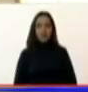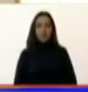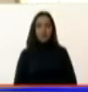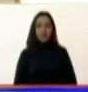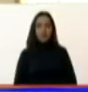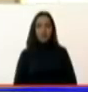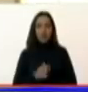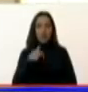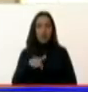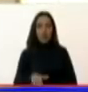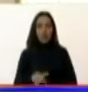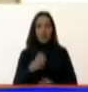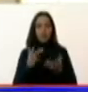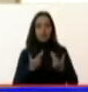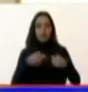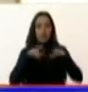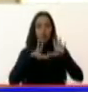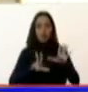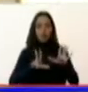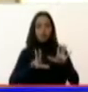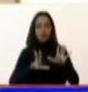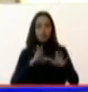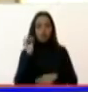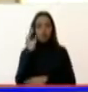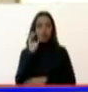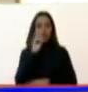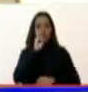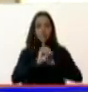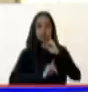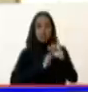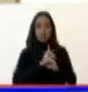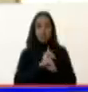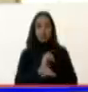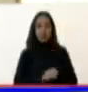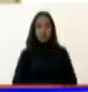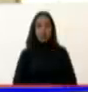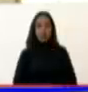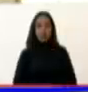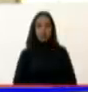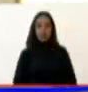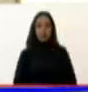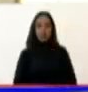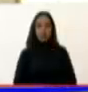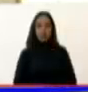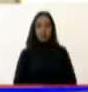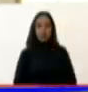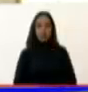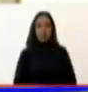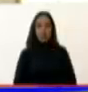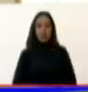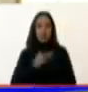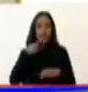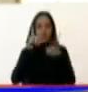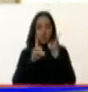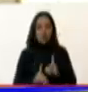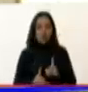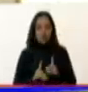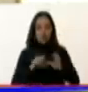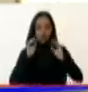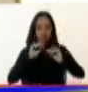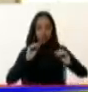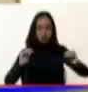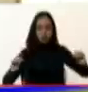es el 8º Congreso Internacional de los que decidió convocar a